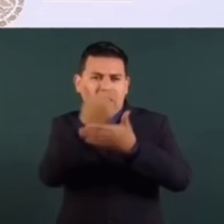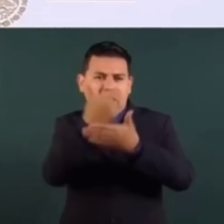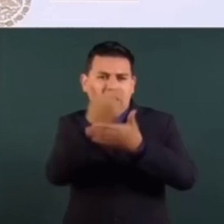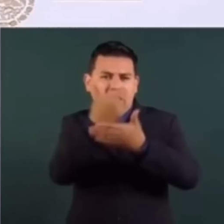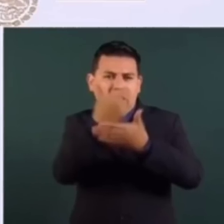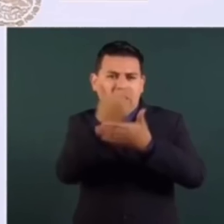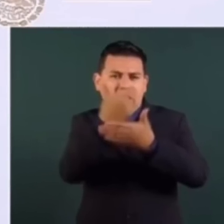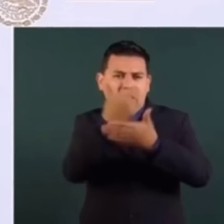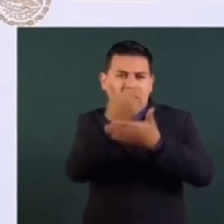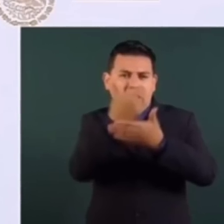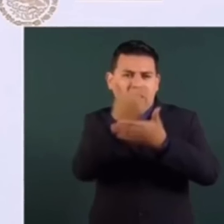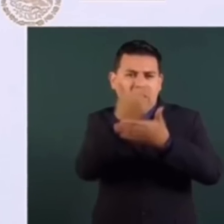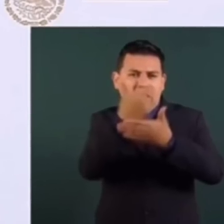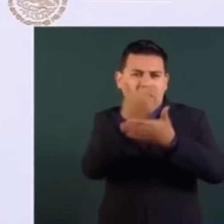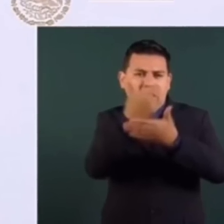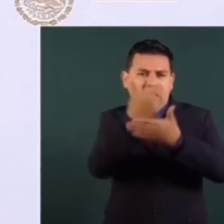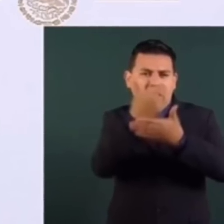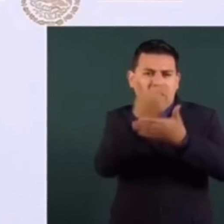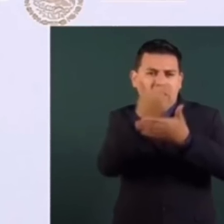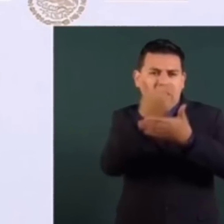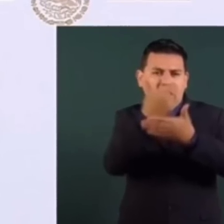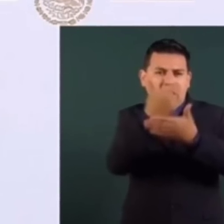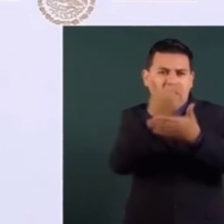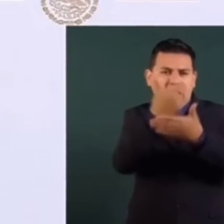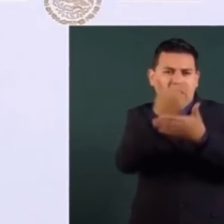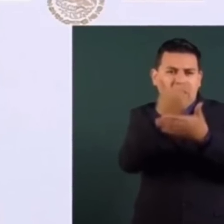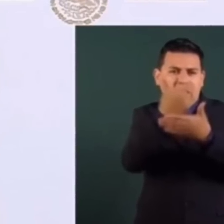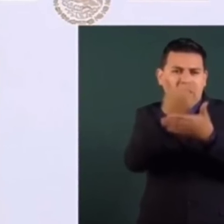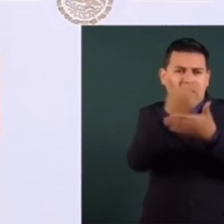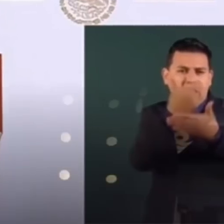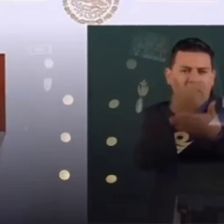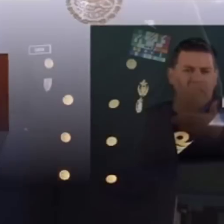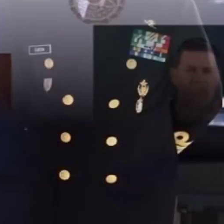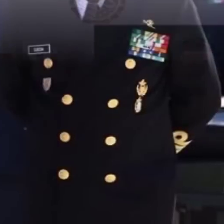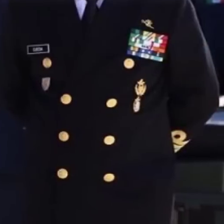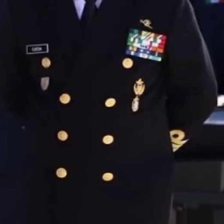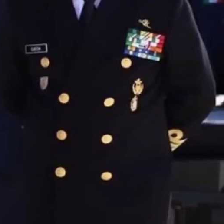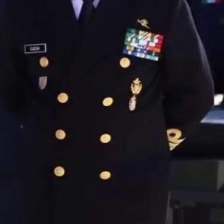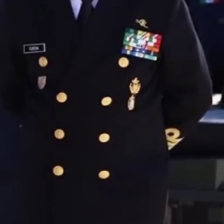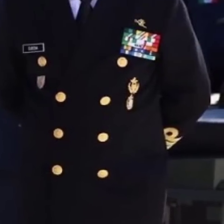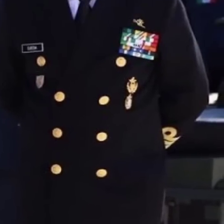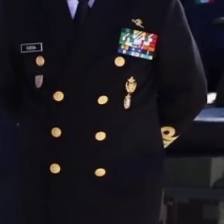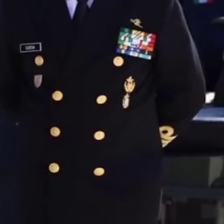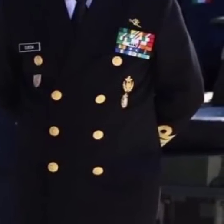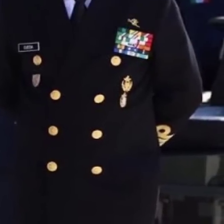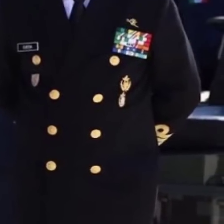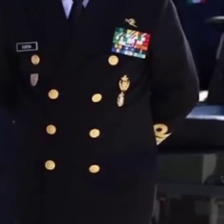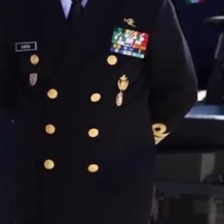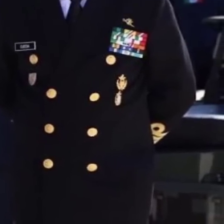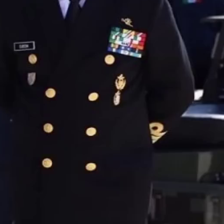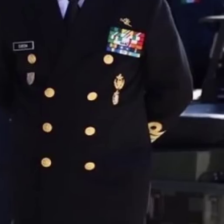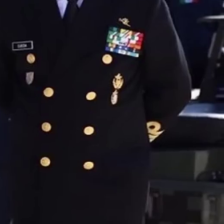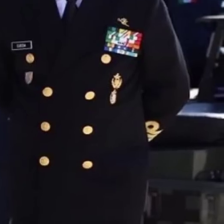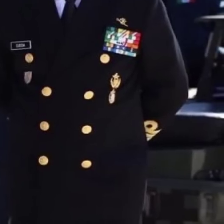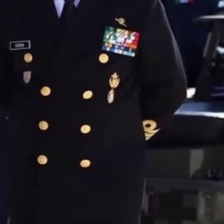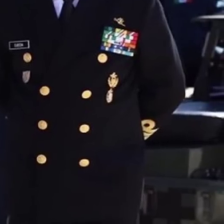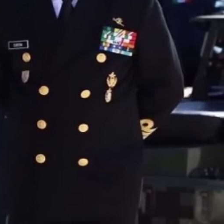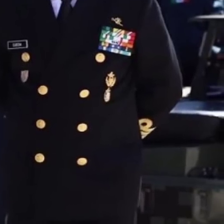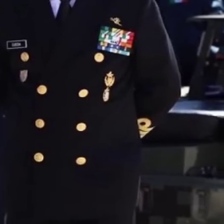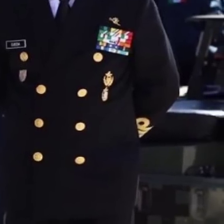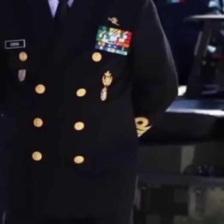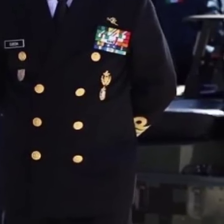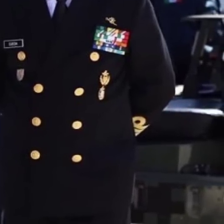El presidente López Obrador, hoy en las famosas mañaneras, informó que aún sin reforma